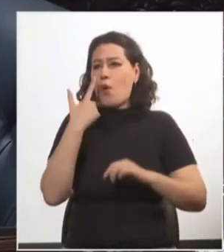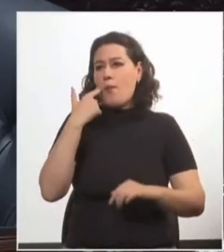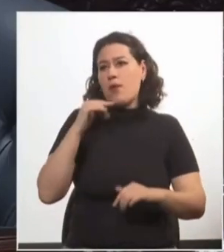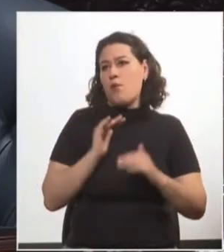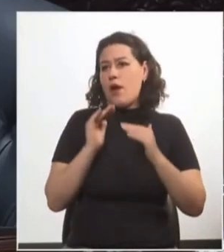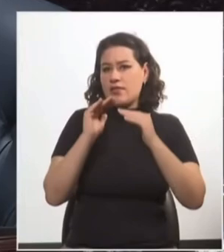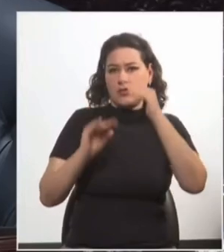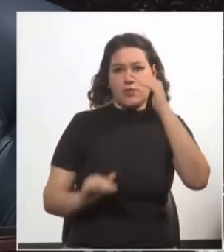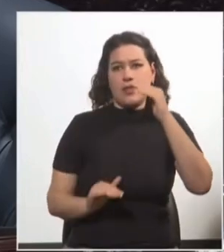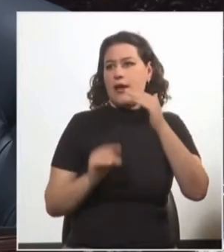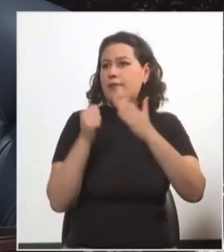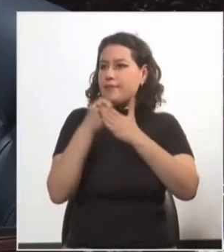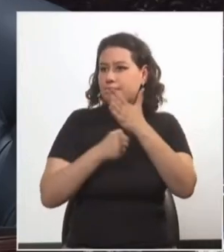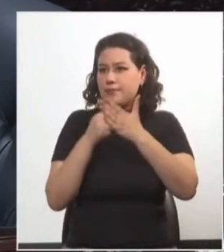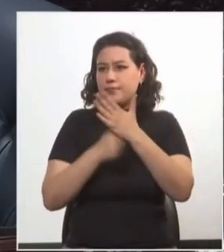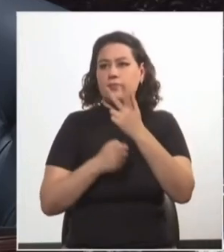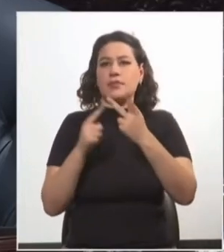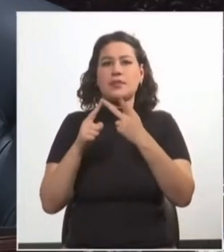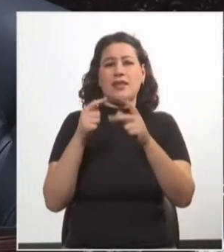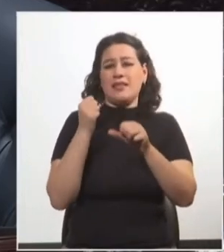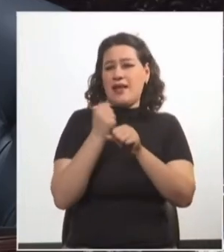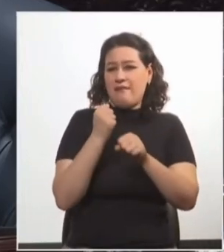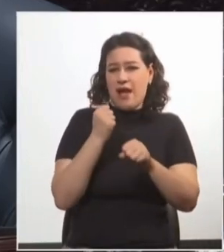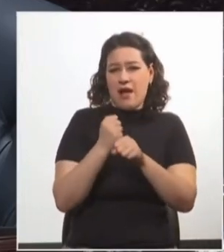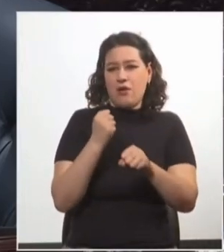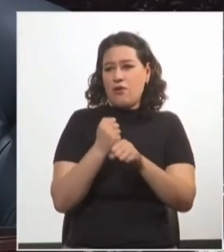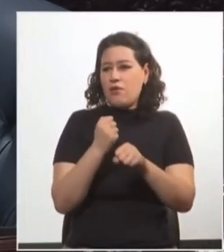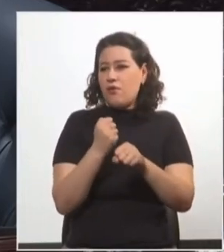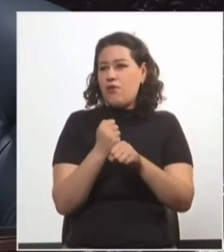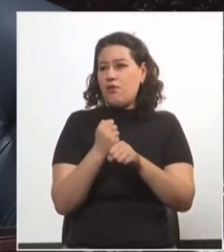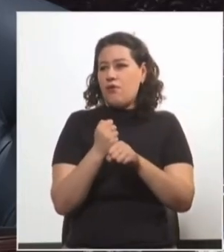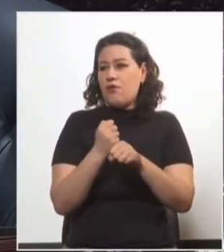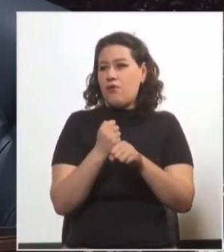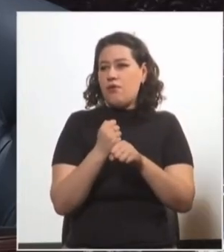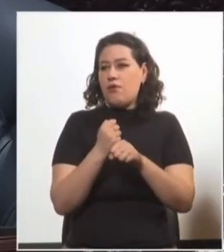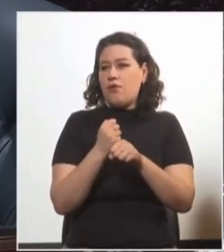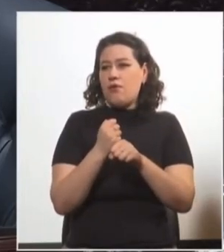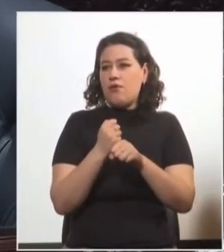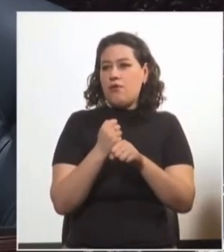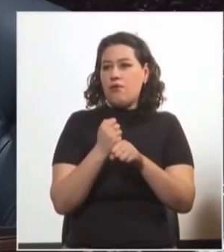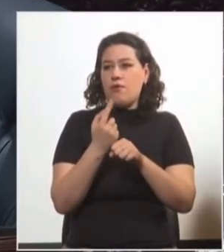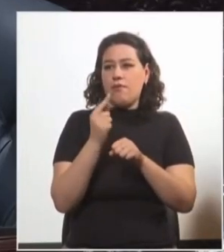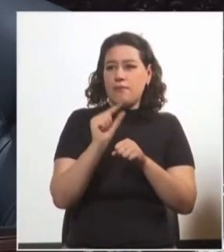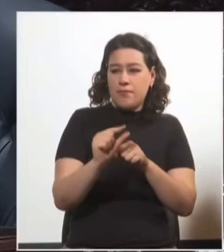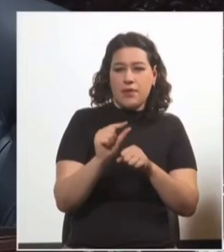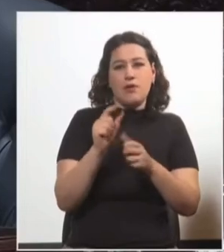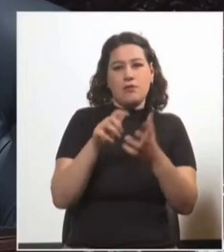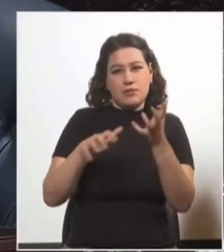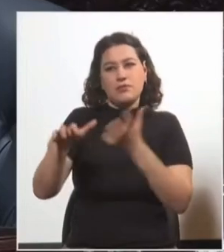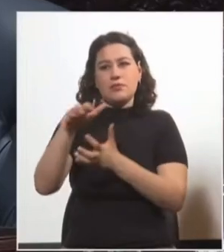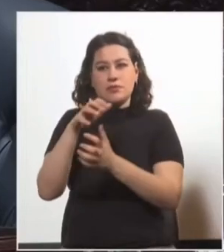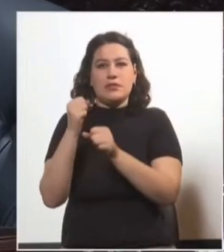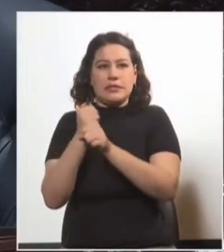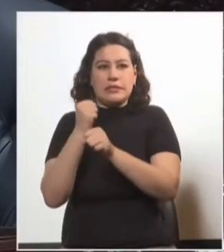género, a combatir el empleo precario en un mundo de mercado laboral cada vez más complejo. La reforma